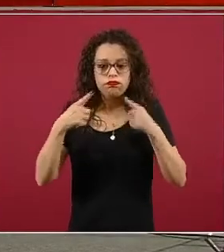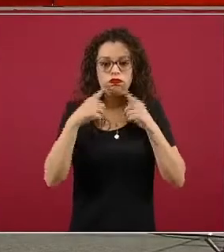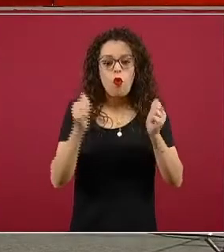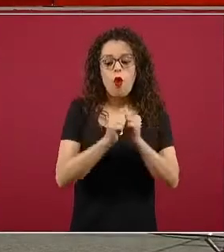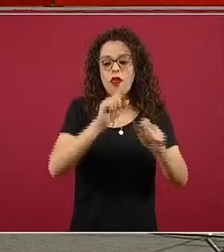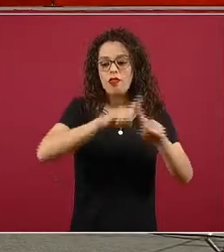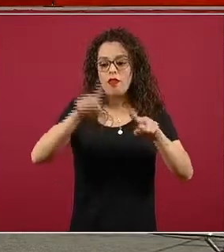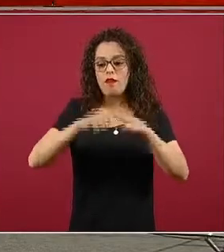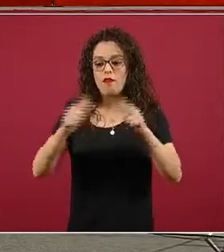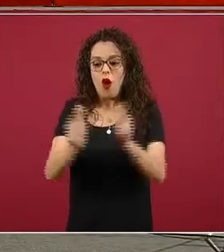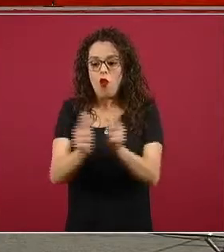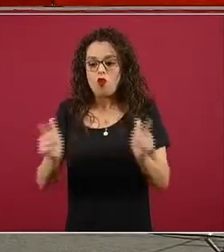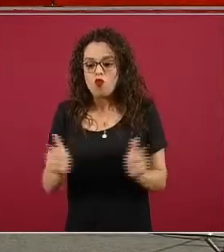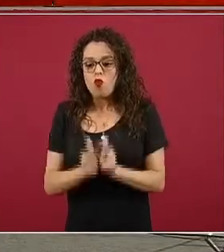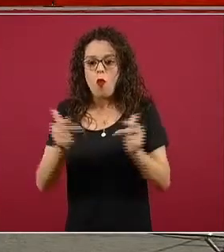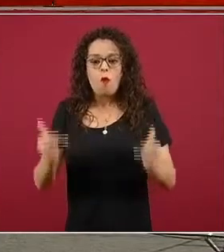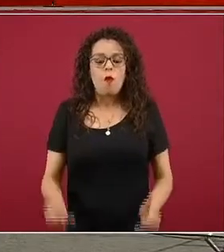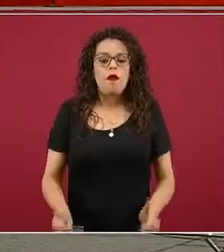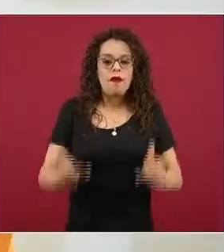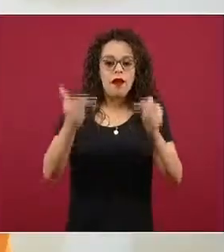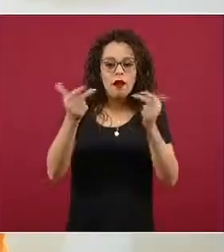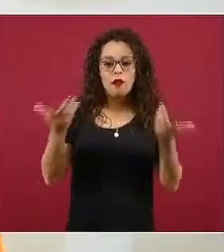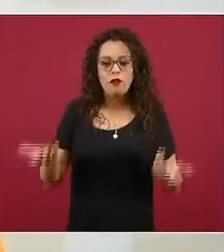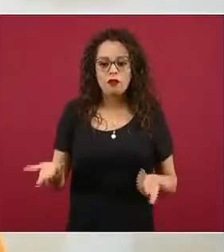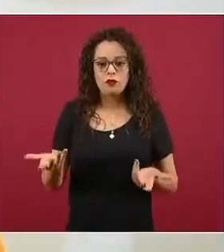distintos grupos, comercios, giros.